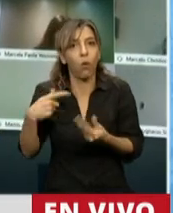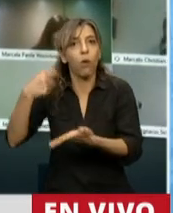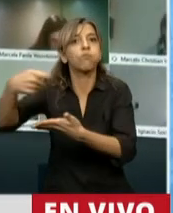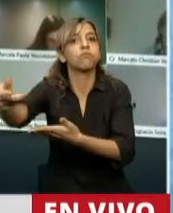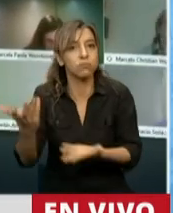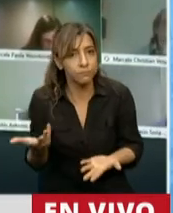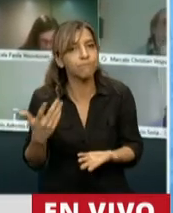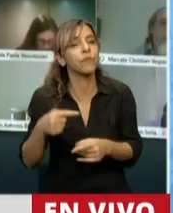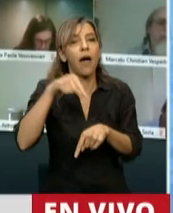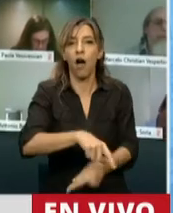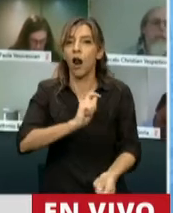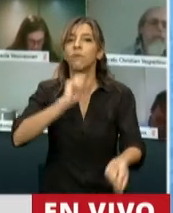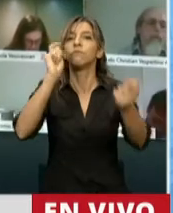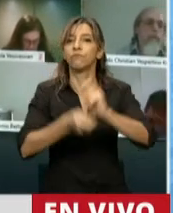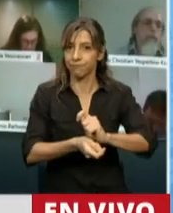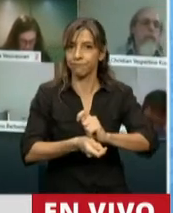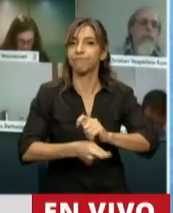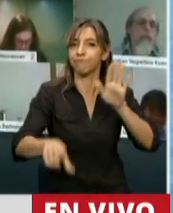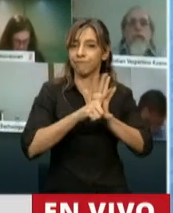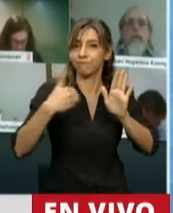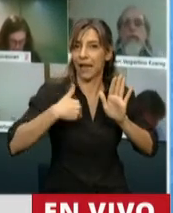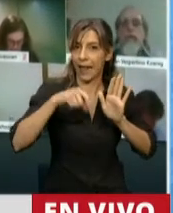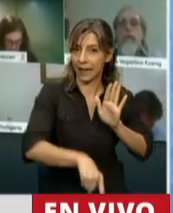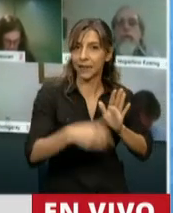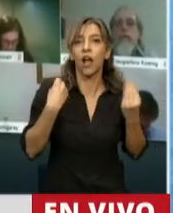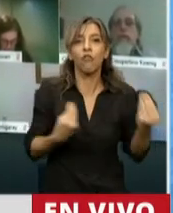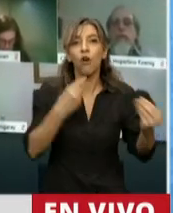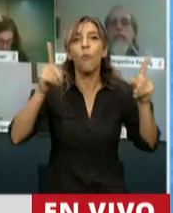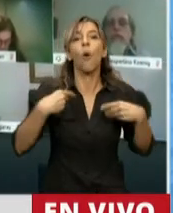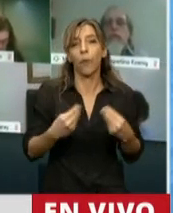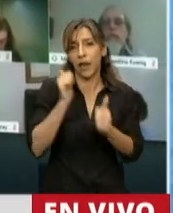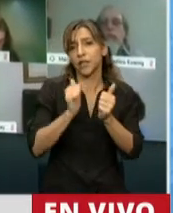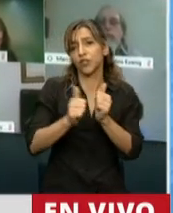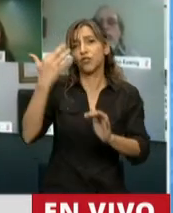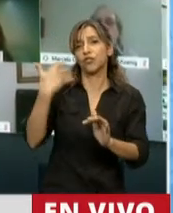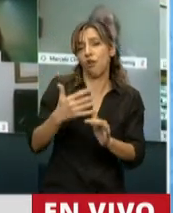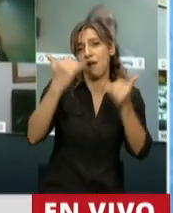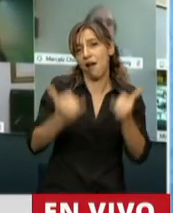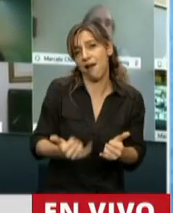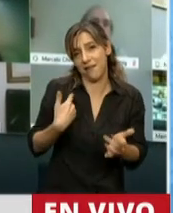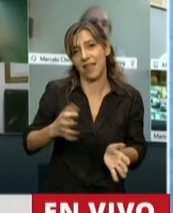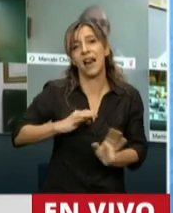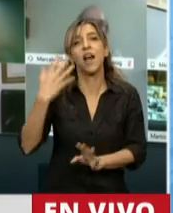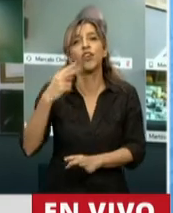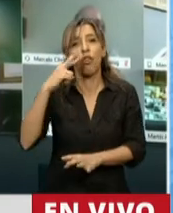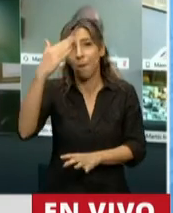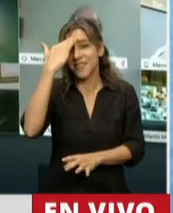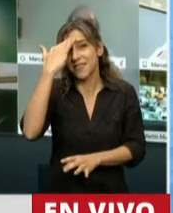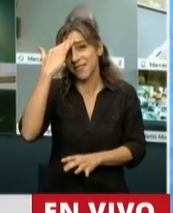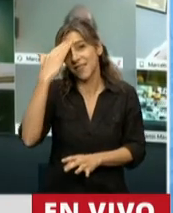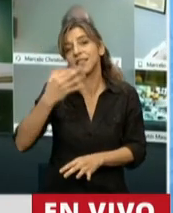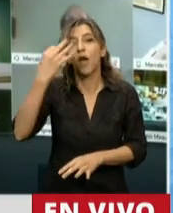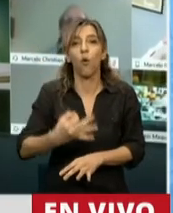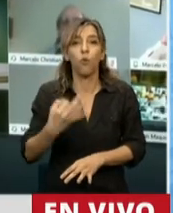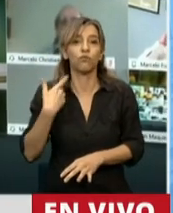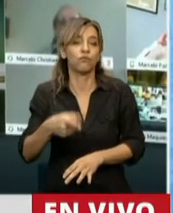sino porque detrás hay una historia de la gestión de la deuda en el marco de la cual el año 2015 significó un quiebre en el sendero